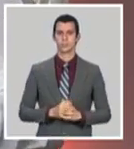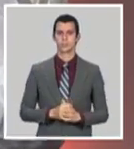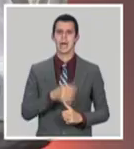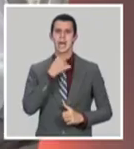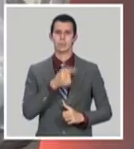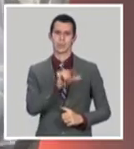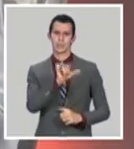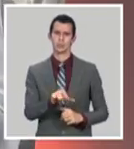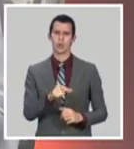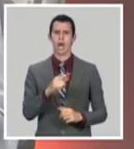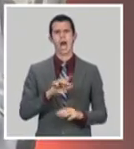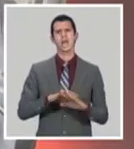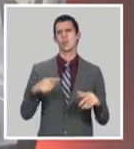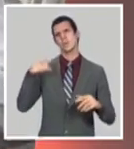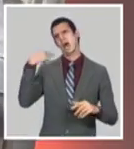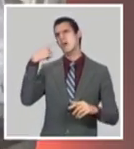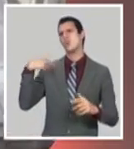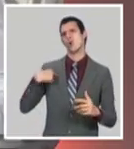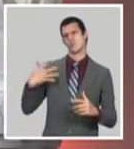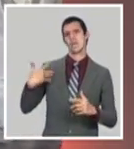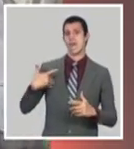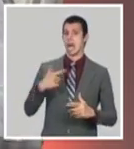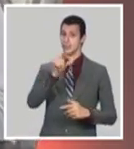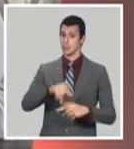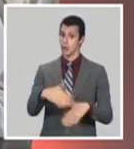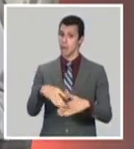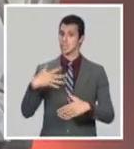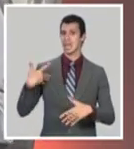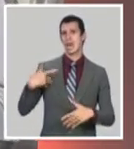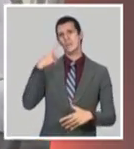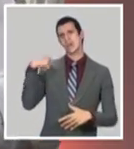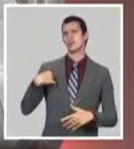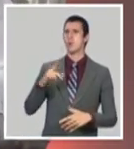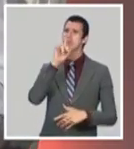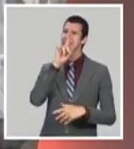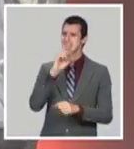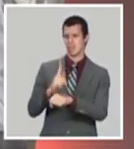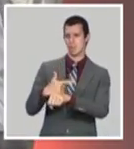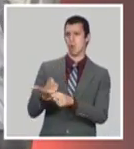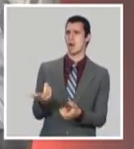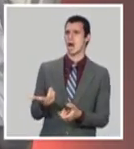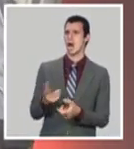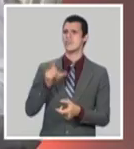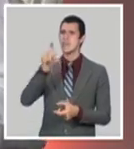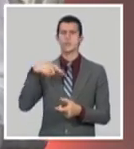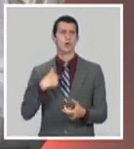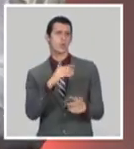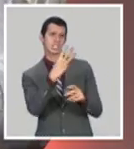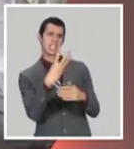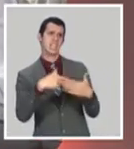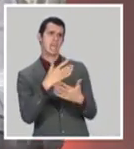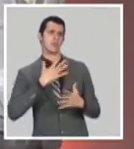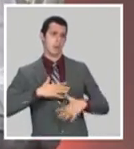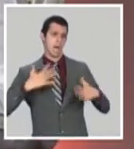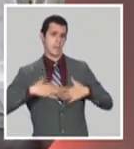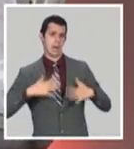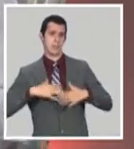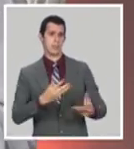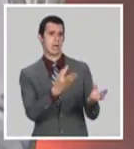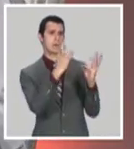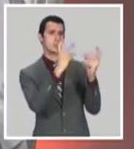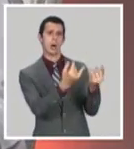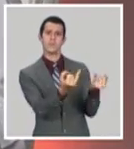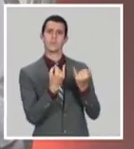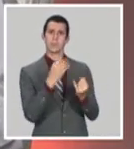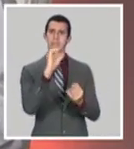llegó, me demoraron para hacerme el PCR, estuve 3 días y al final no me dieron el resultado, o me demoré para que